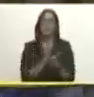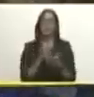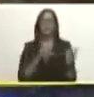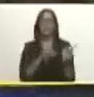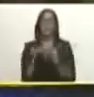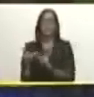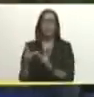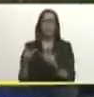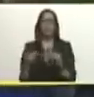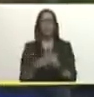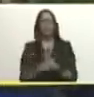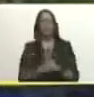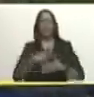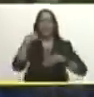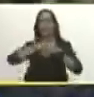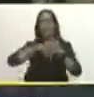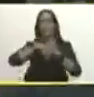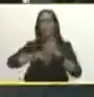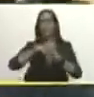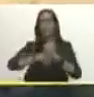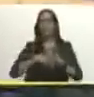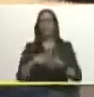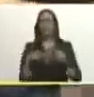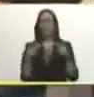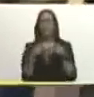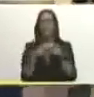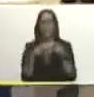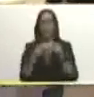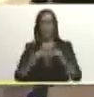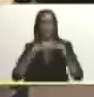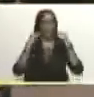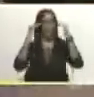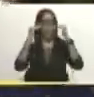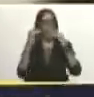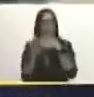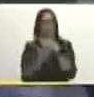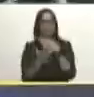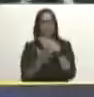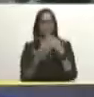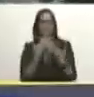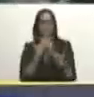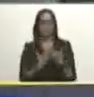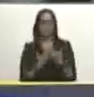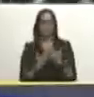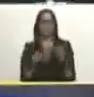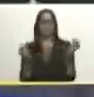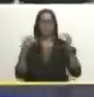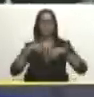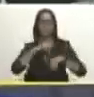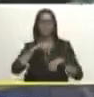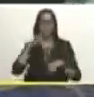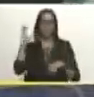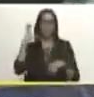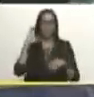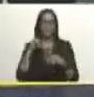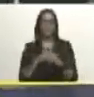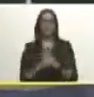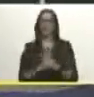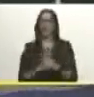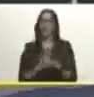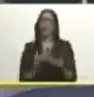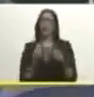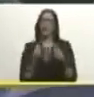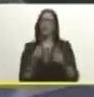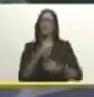al combate, con un equipamiento de alta tecnología gracias a los convenios de nuestro país con grandes potencias del